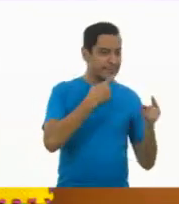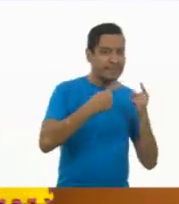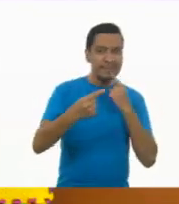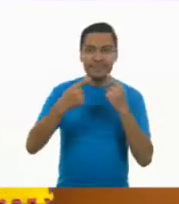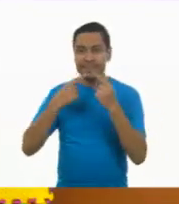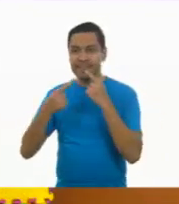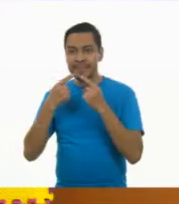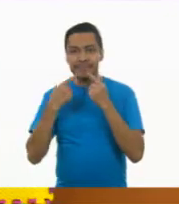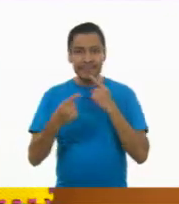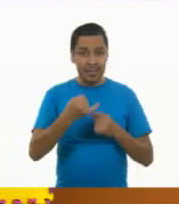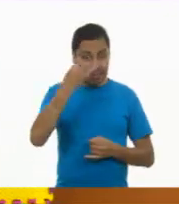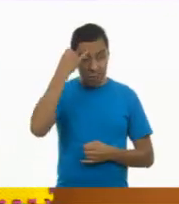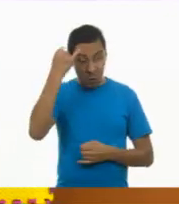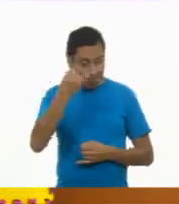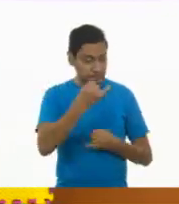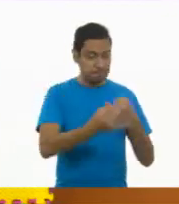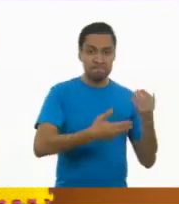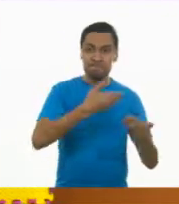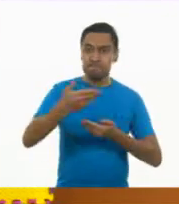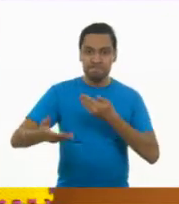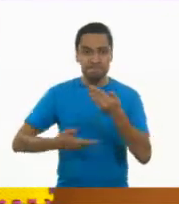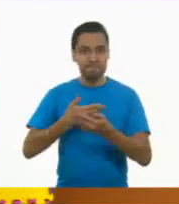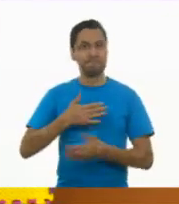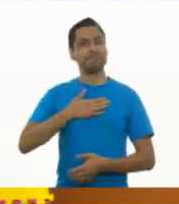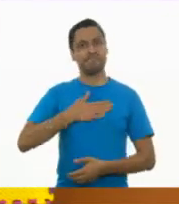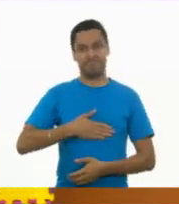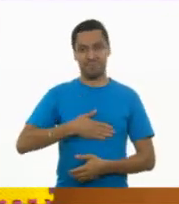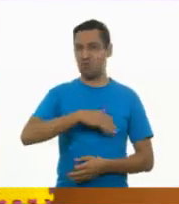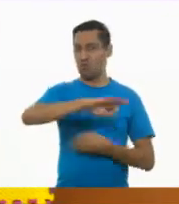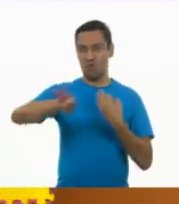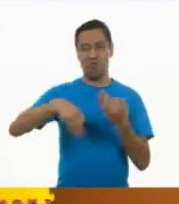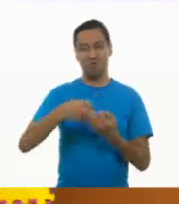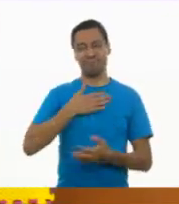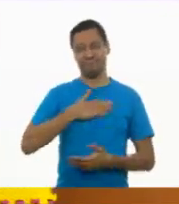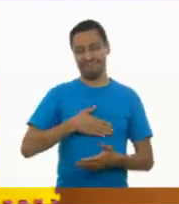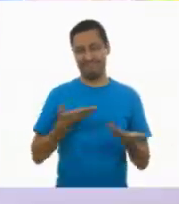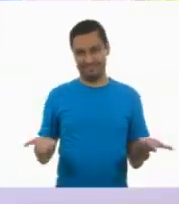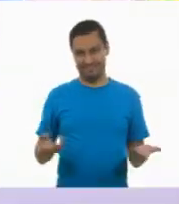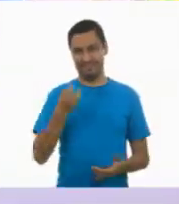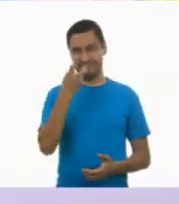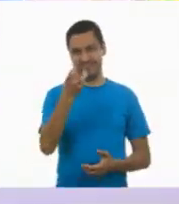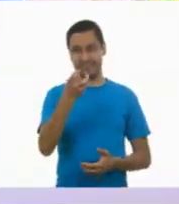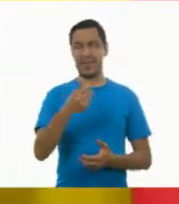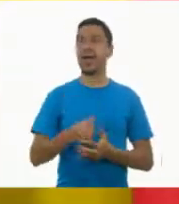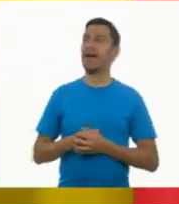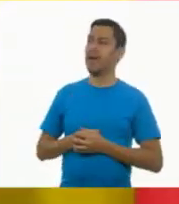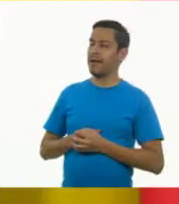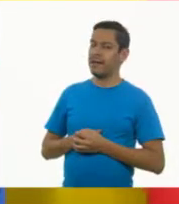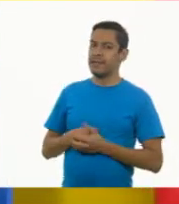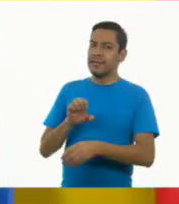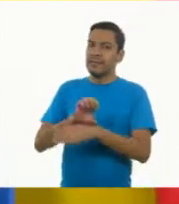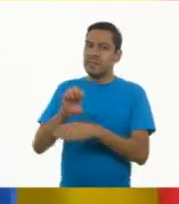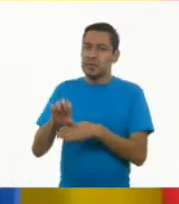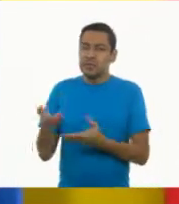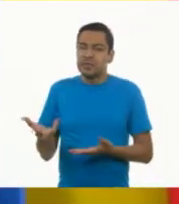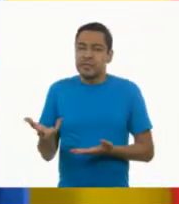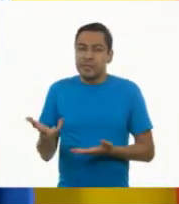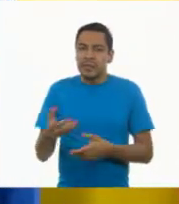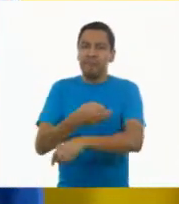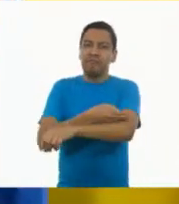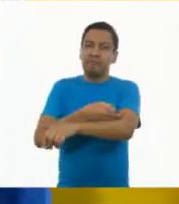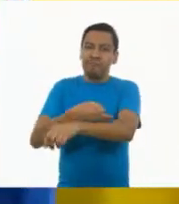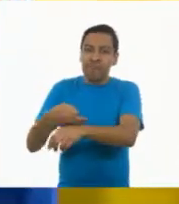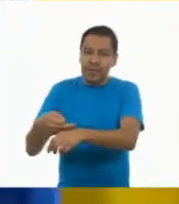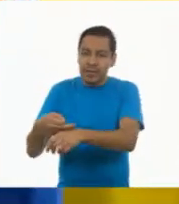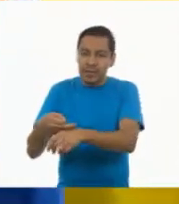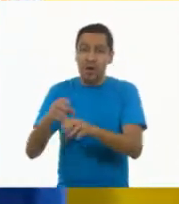problemas planteados, sino de todos los participantes. Entonces, por ejemplo, en el ámbito de la